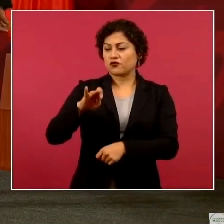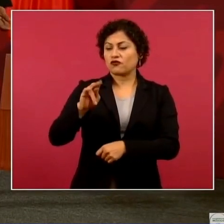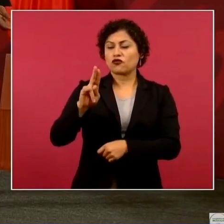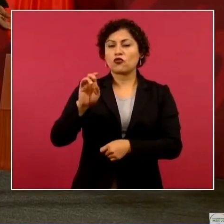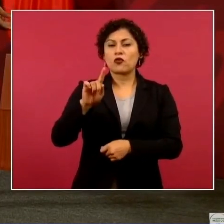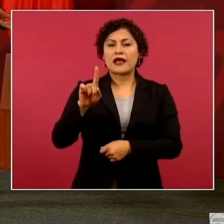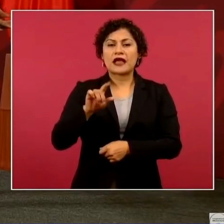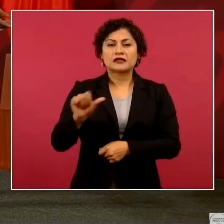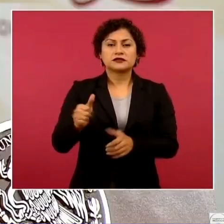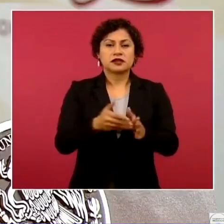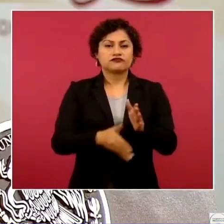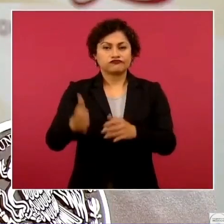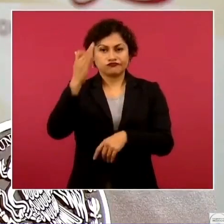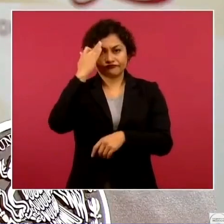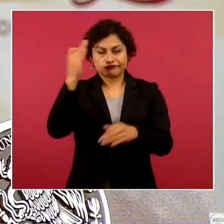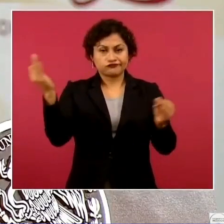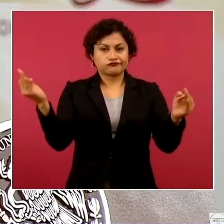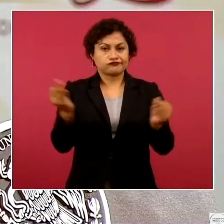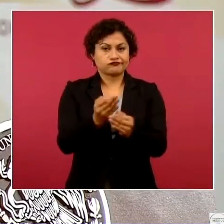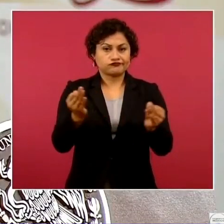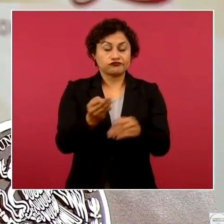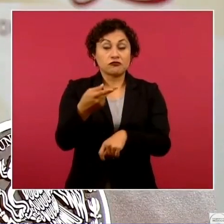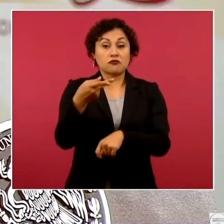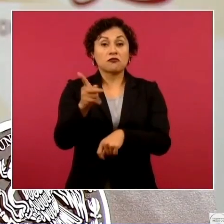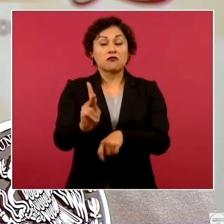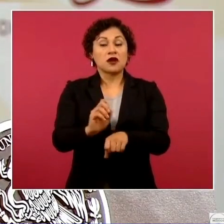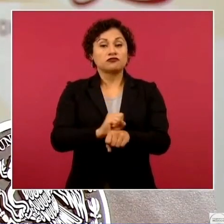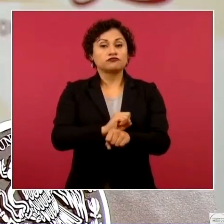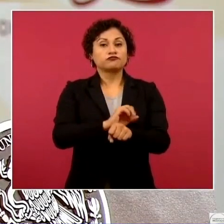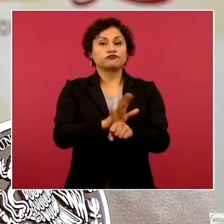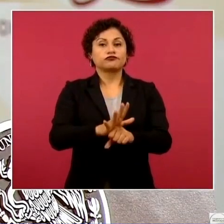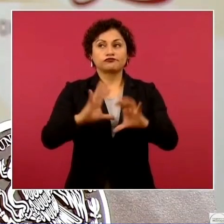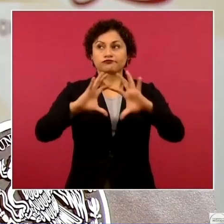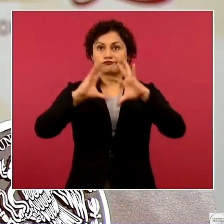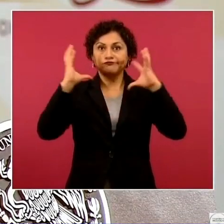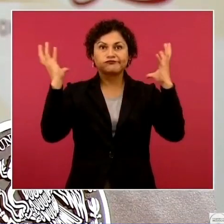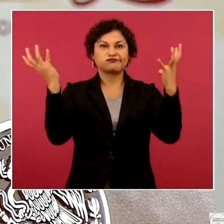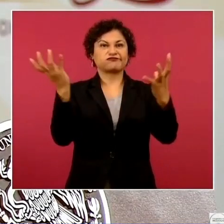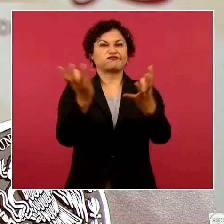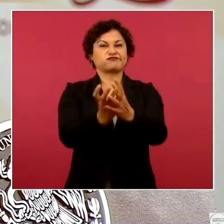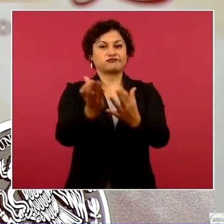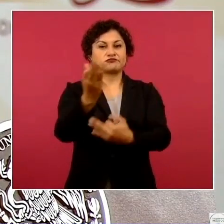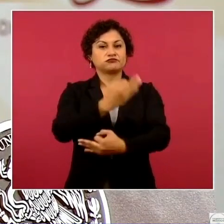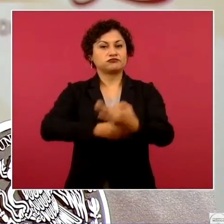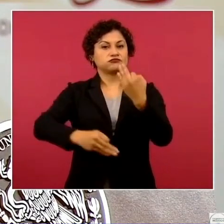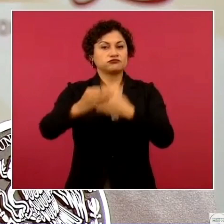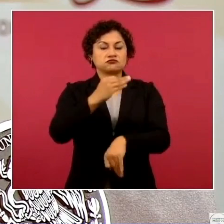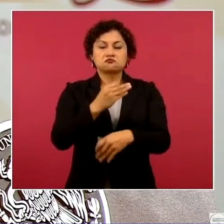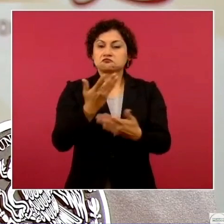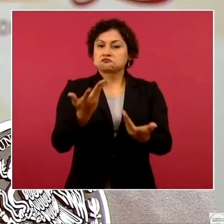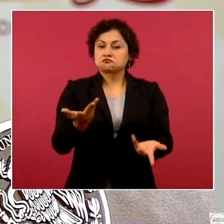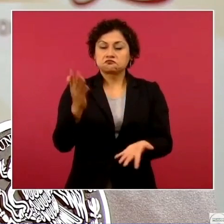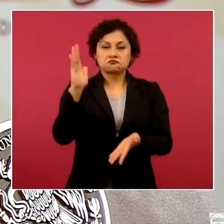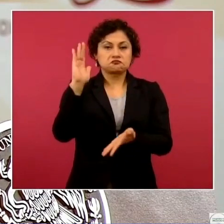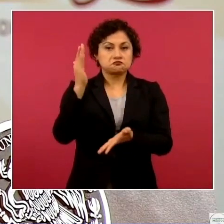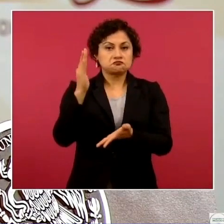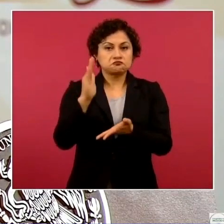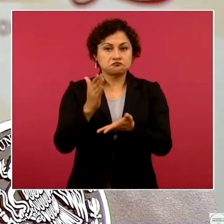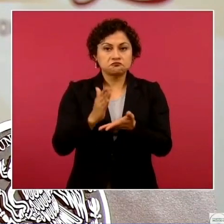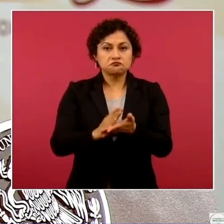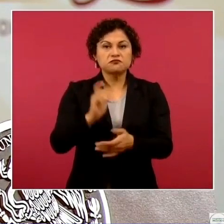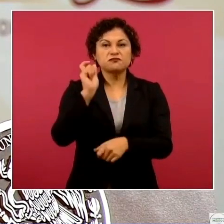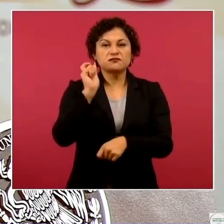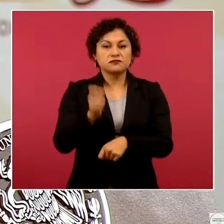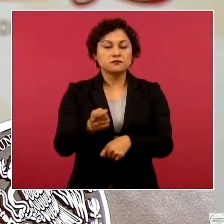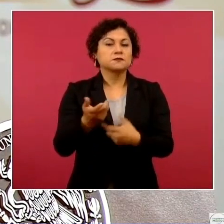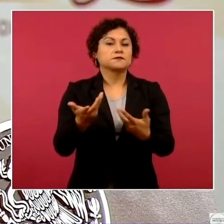y mitigación que todos los países establecimos contra COVID-19 y que tuvo un efecto positivo en reducir la